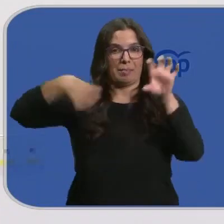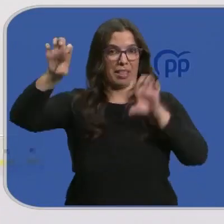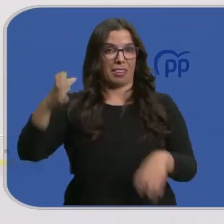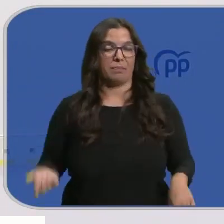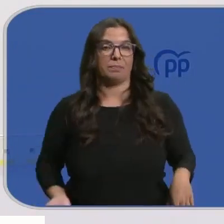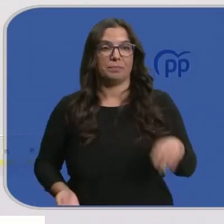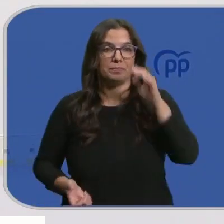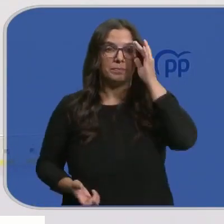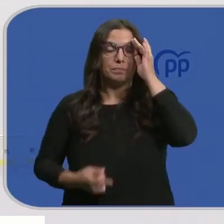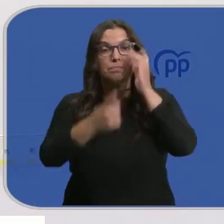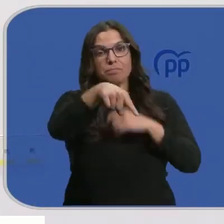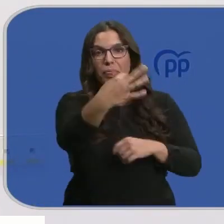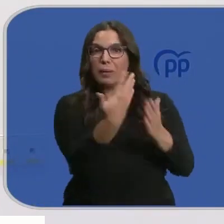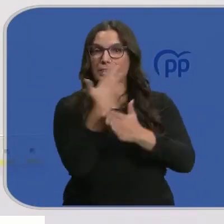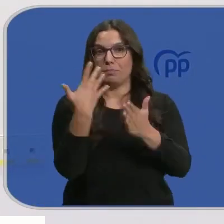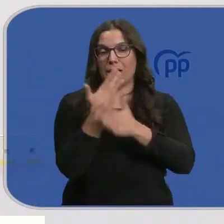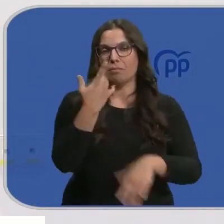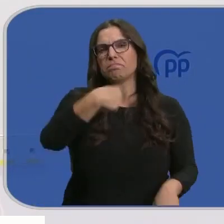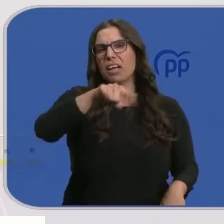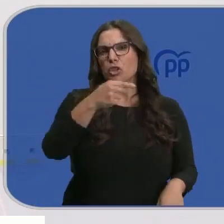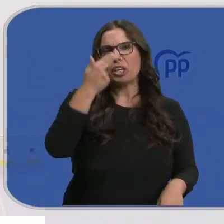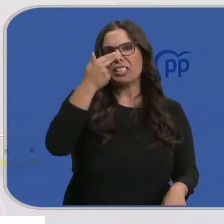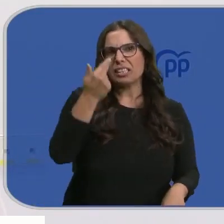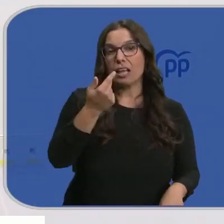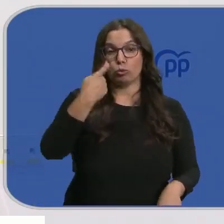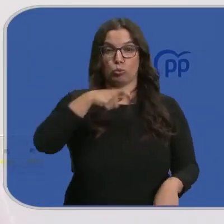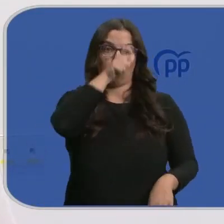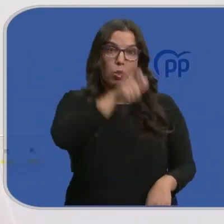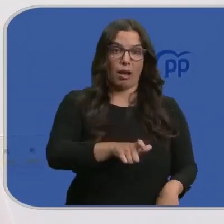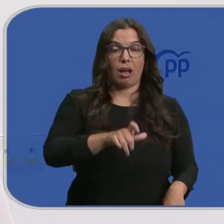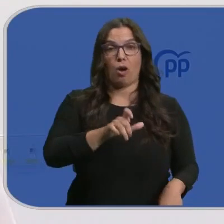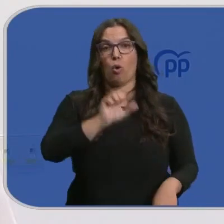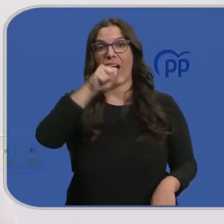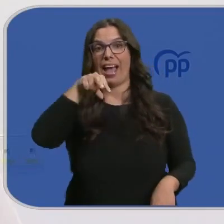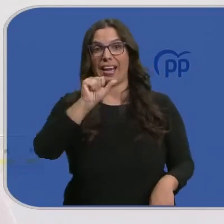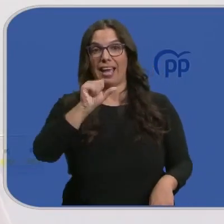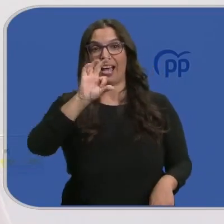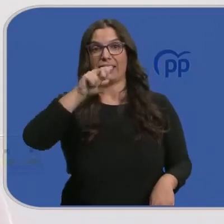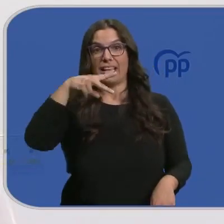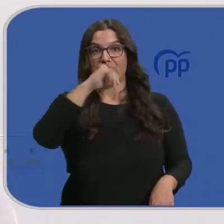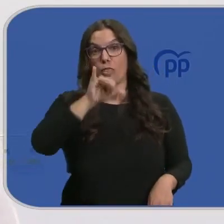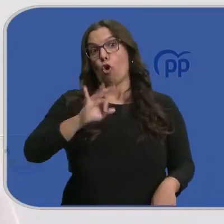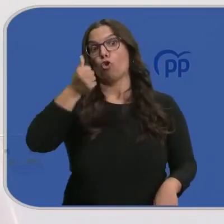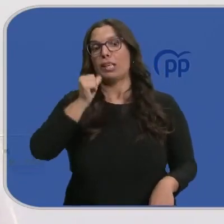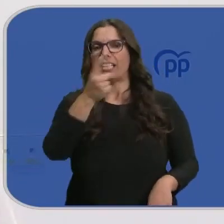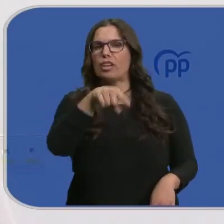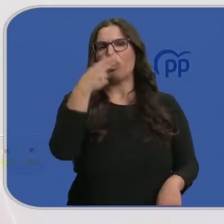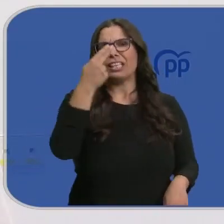Explicar por qué le interesa más a Tudanka o a Ana Sánchez o a Pedro Sánchez